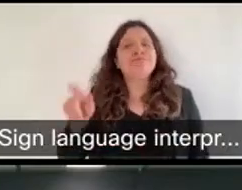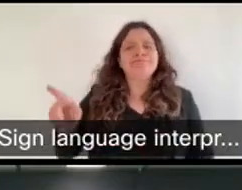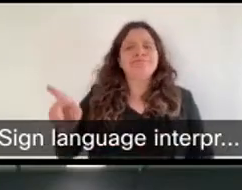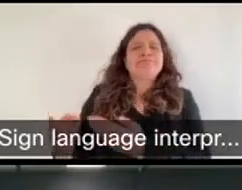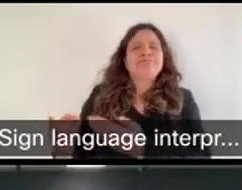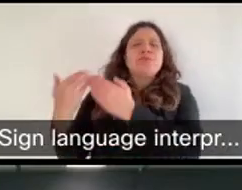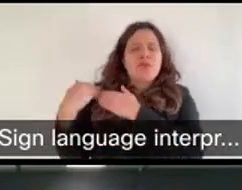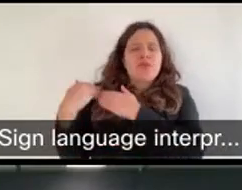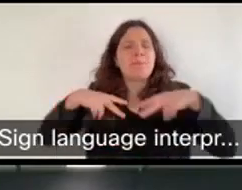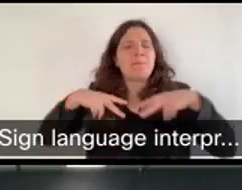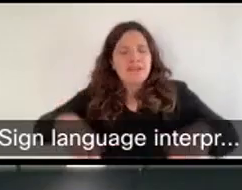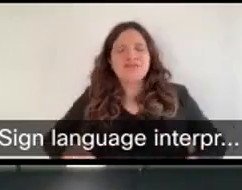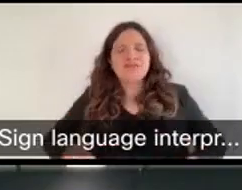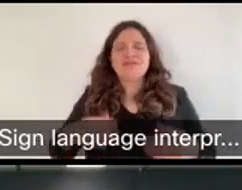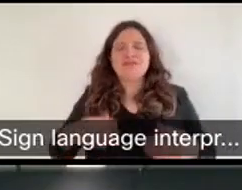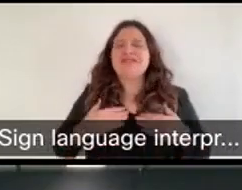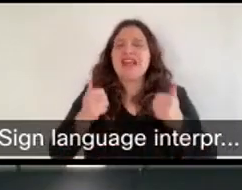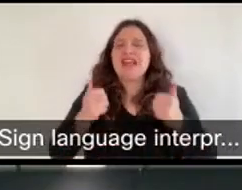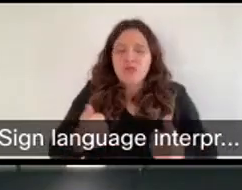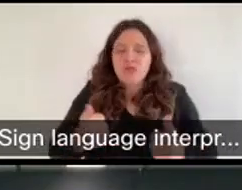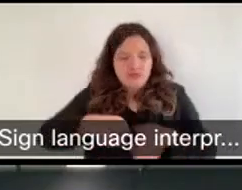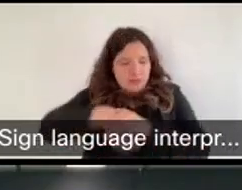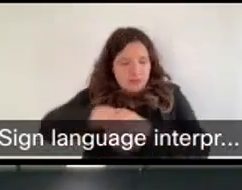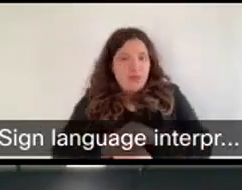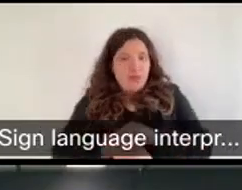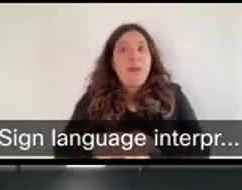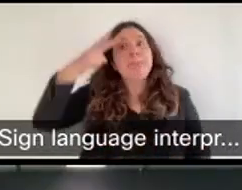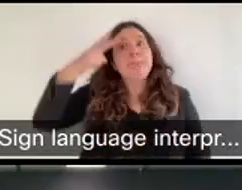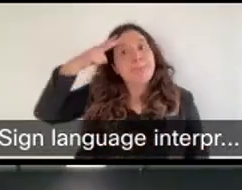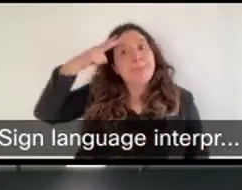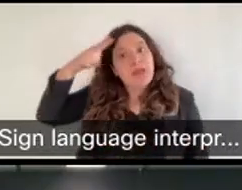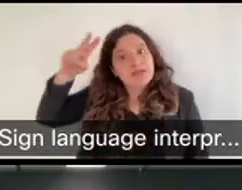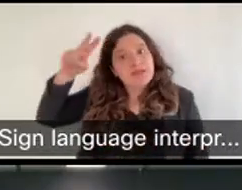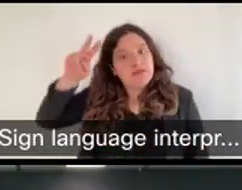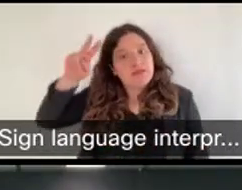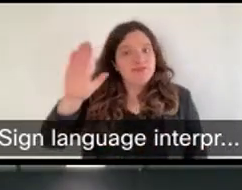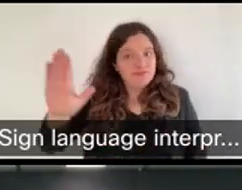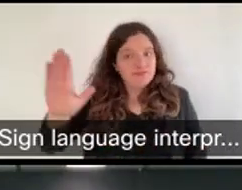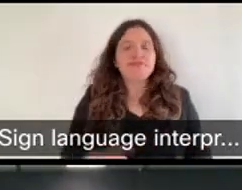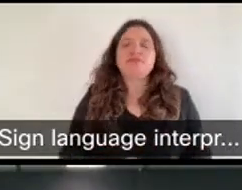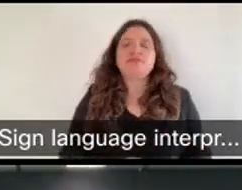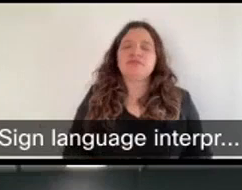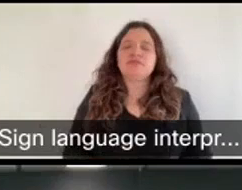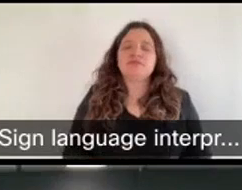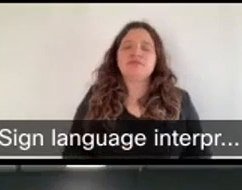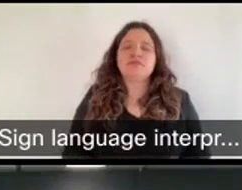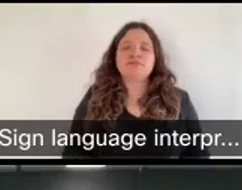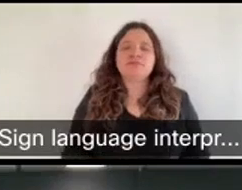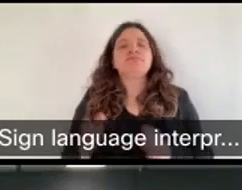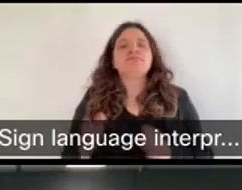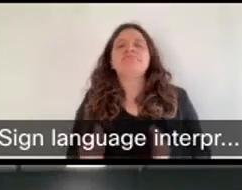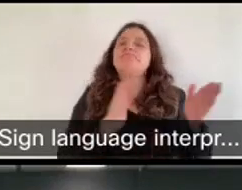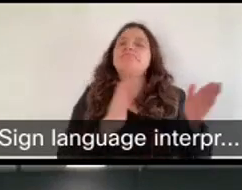la Coordinación de Atención Integral a la Salud del Instituto Mexicano del Seguro Social, IMSS, y por su intermedio,